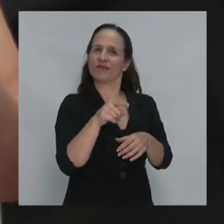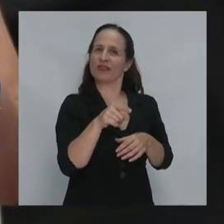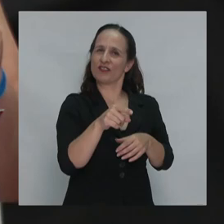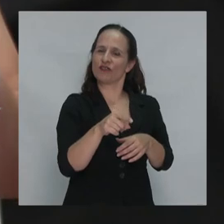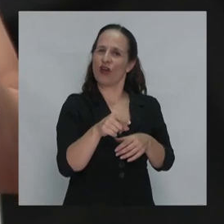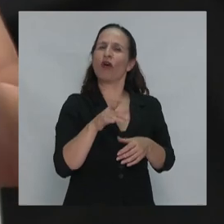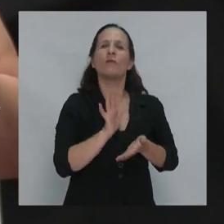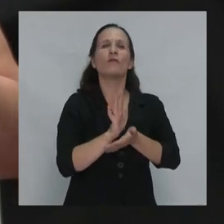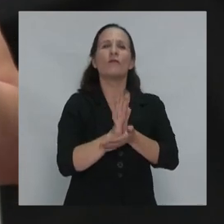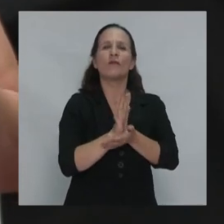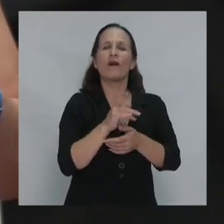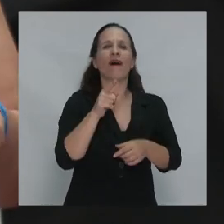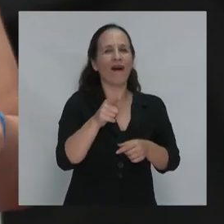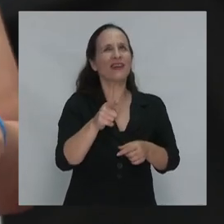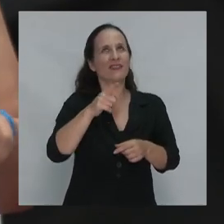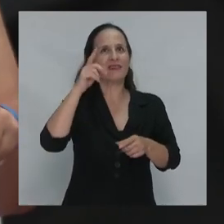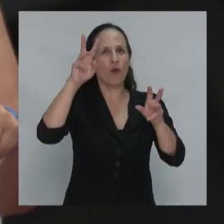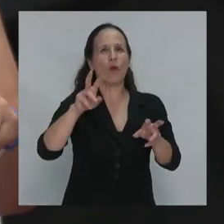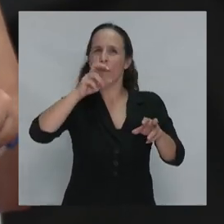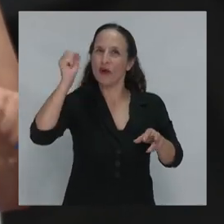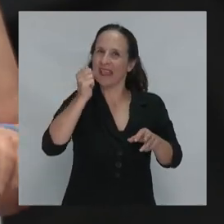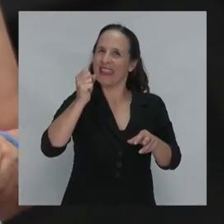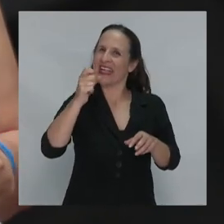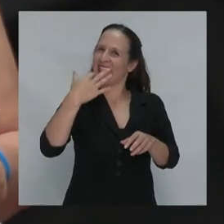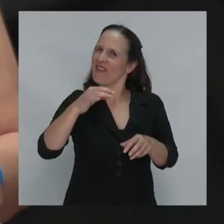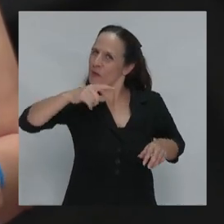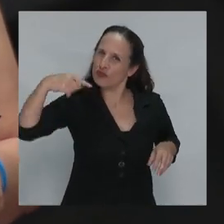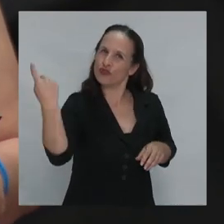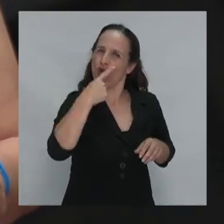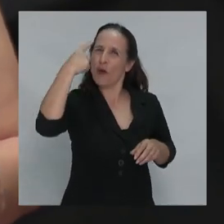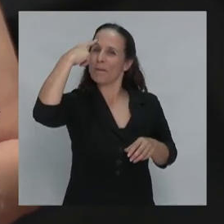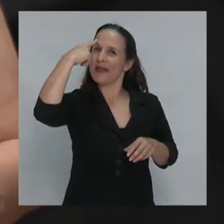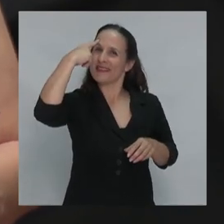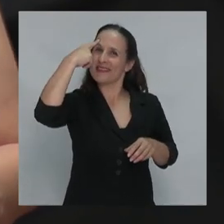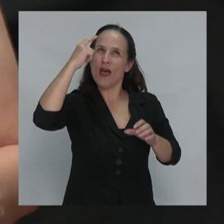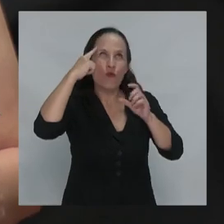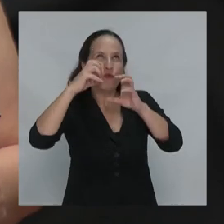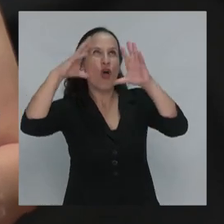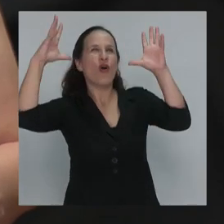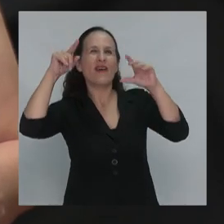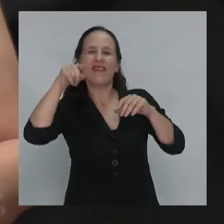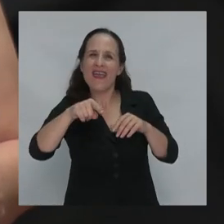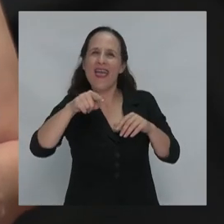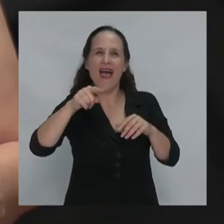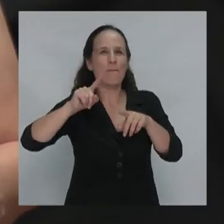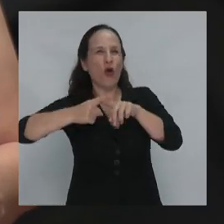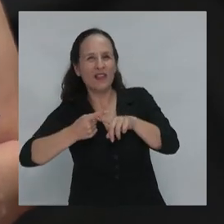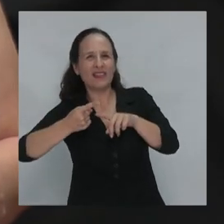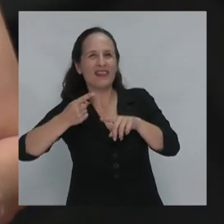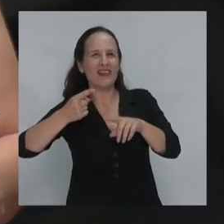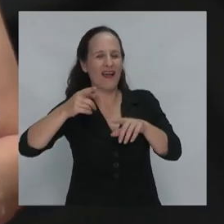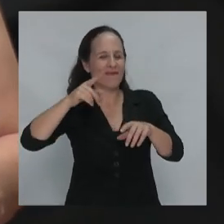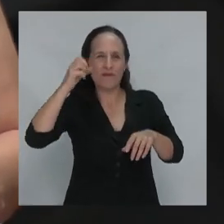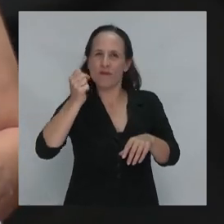no es una consigna, para referirme a lo que decía Gaby, sino que es un concepto político, filosófico, de que el